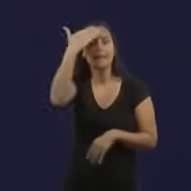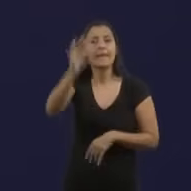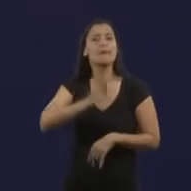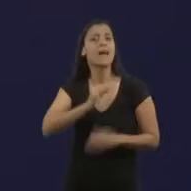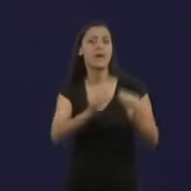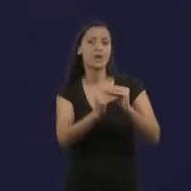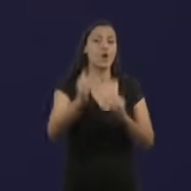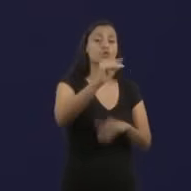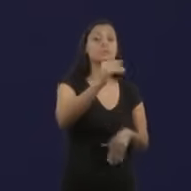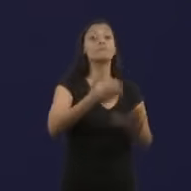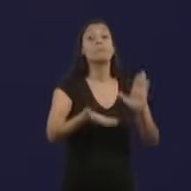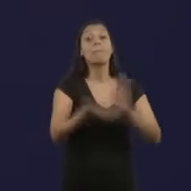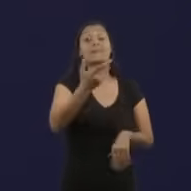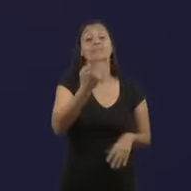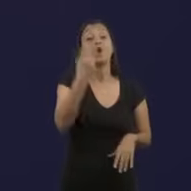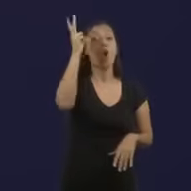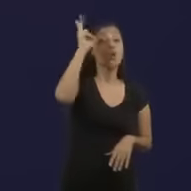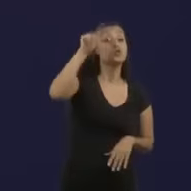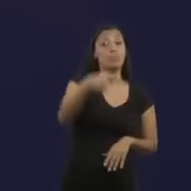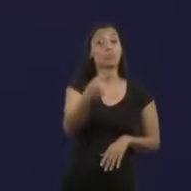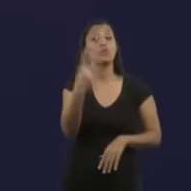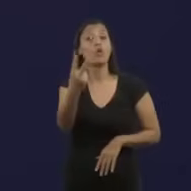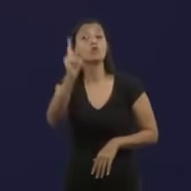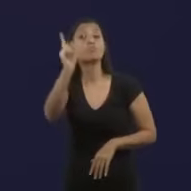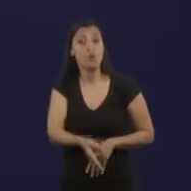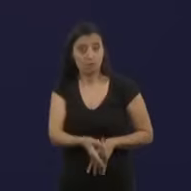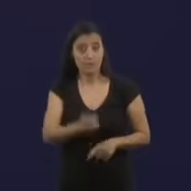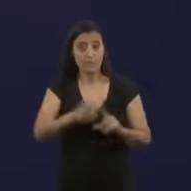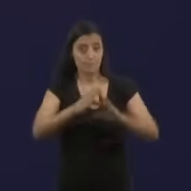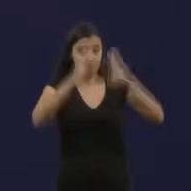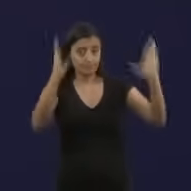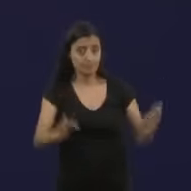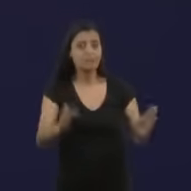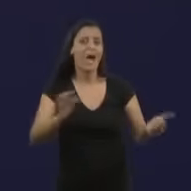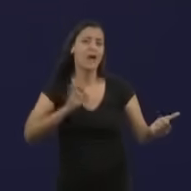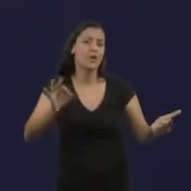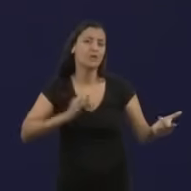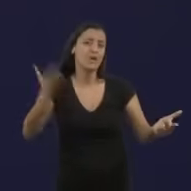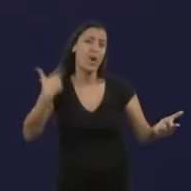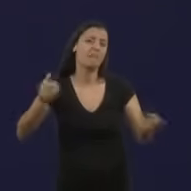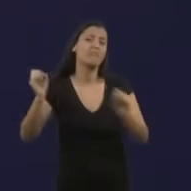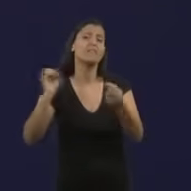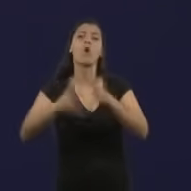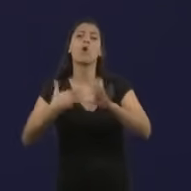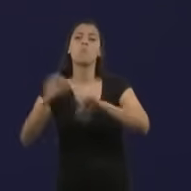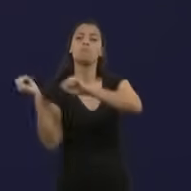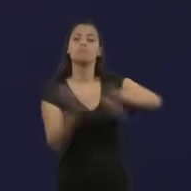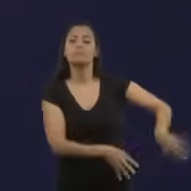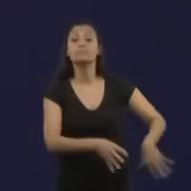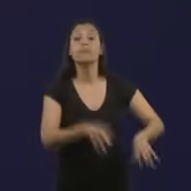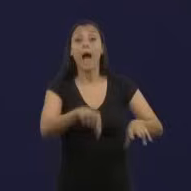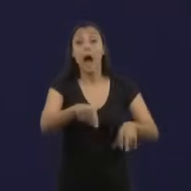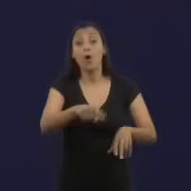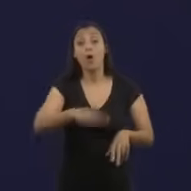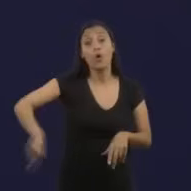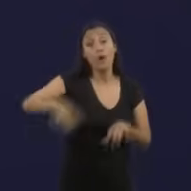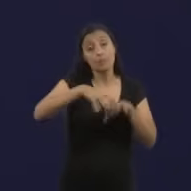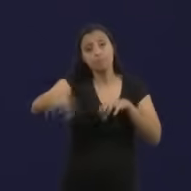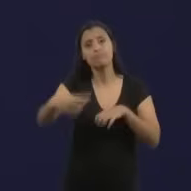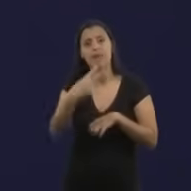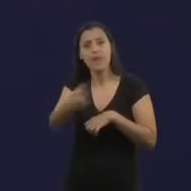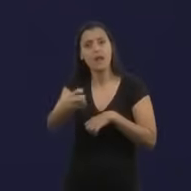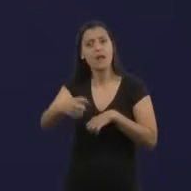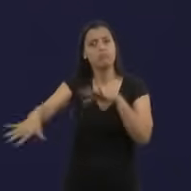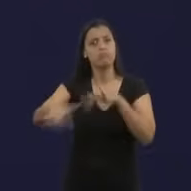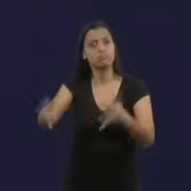aumento del 8.2 interanual después de años de abandono el sector energético de Argentina volvió